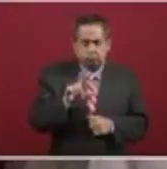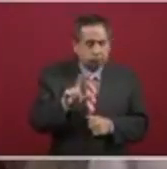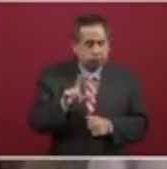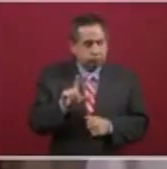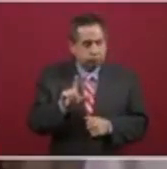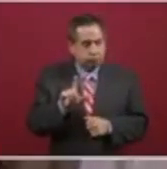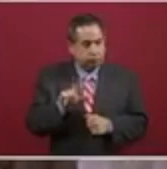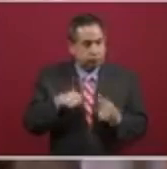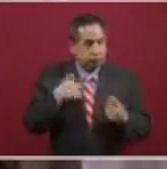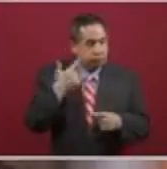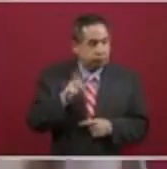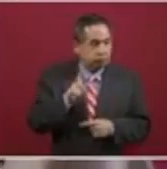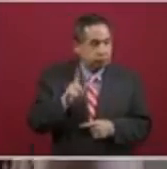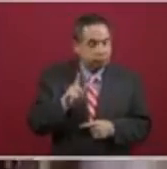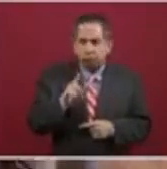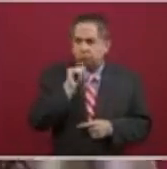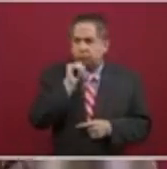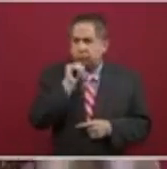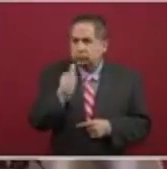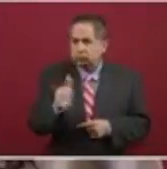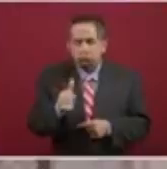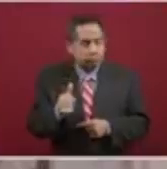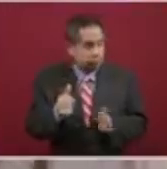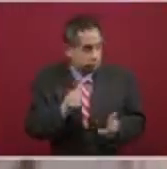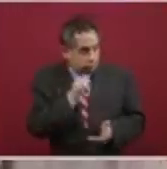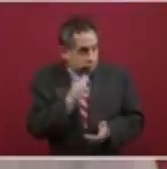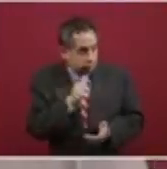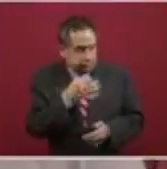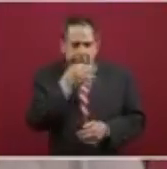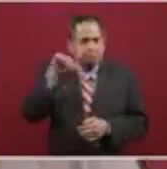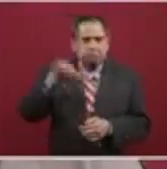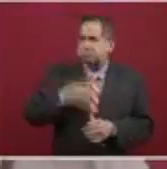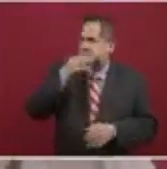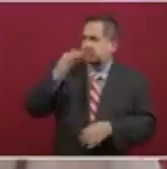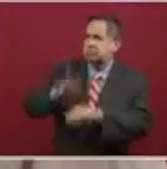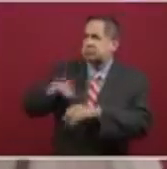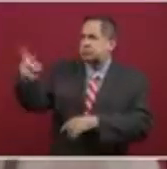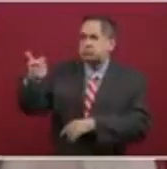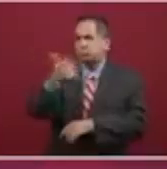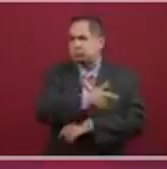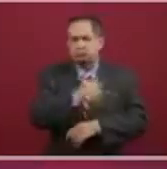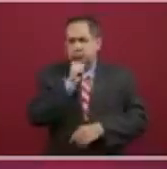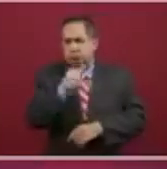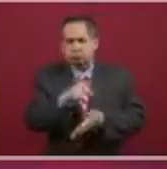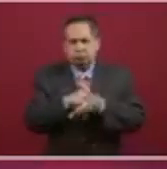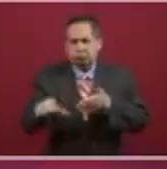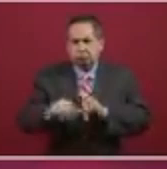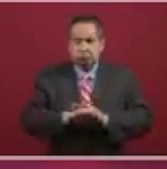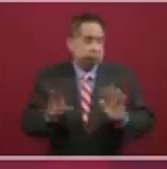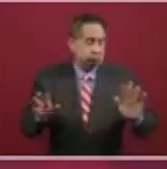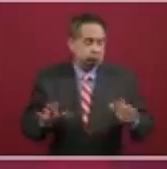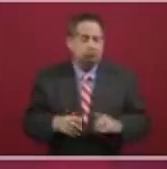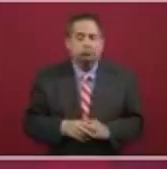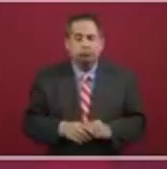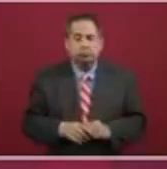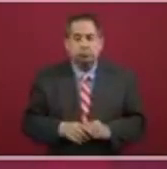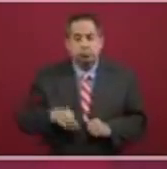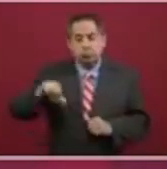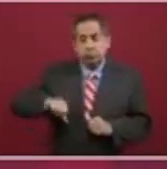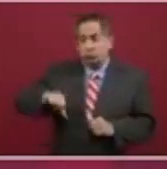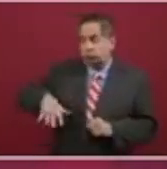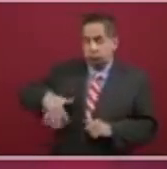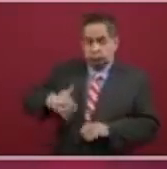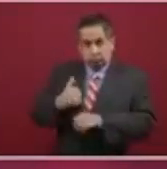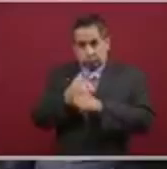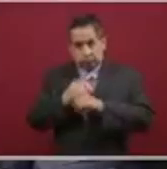lunes ya no se presentan, de inmediato el tutor los da de baja y no procede el pago. Los que hoy informamos, que